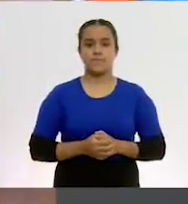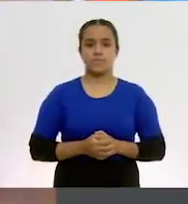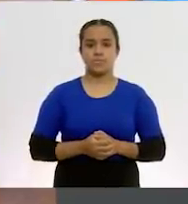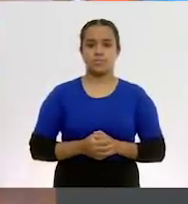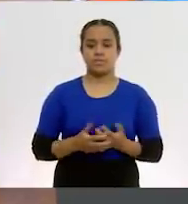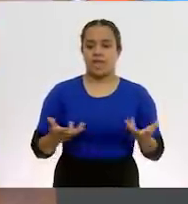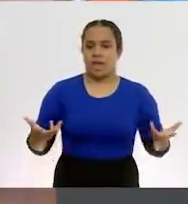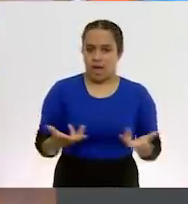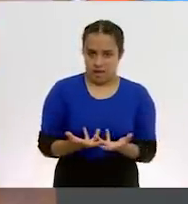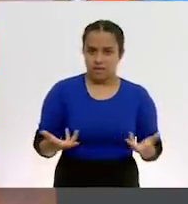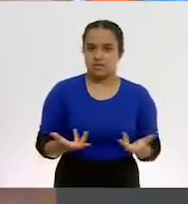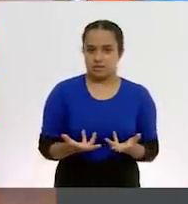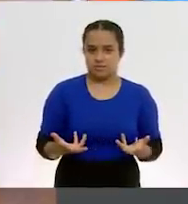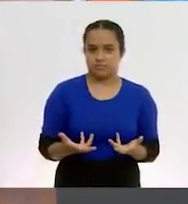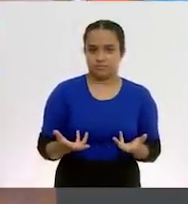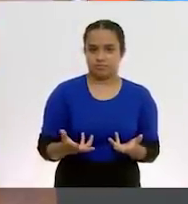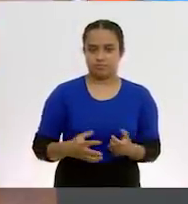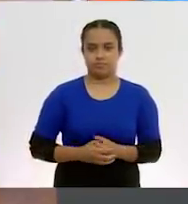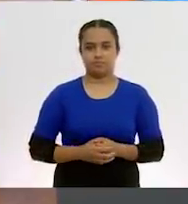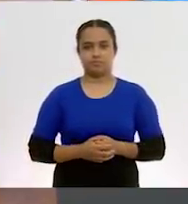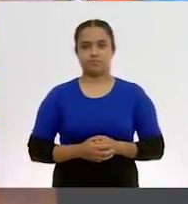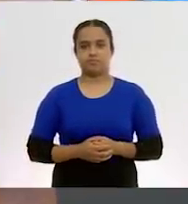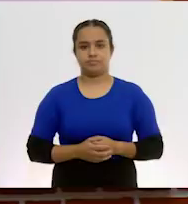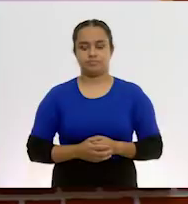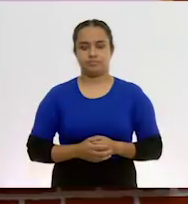con acciones.